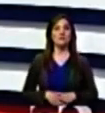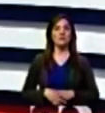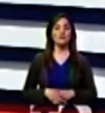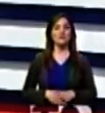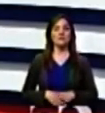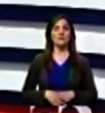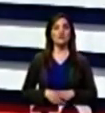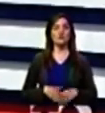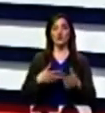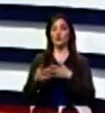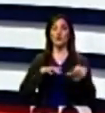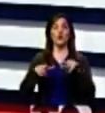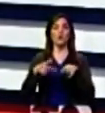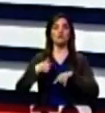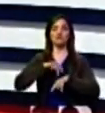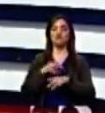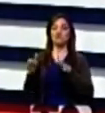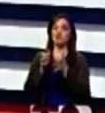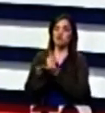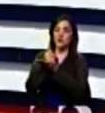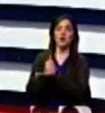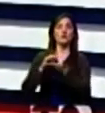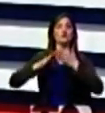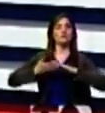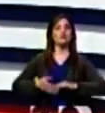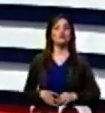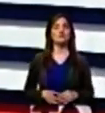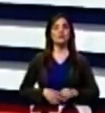de dónde nos escriba, nosotros intentaremos siempre colaborar con la comunidad.